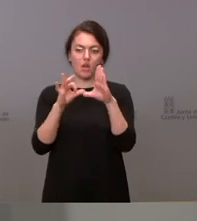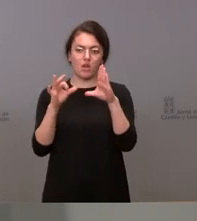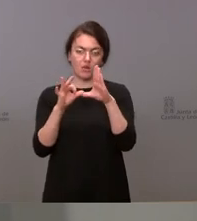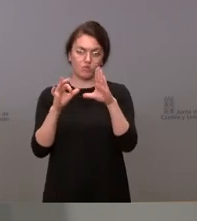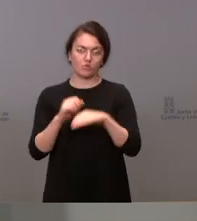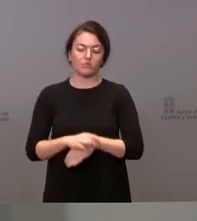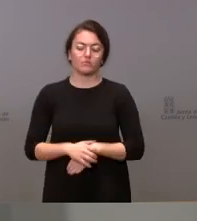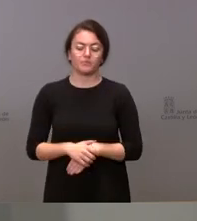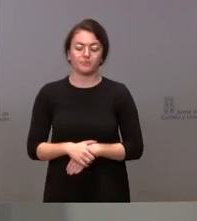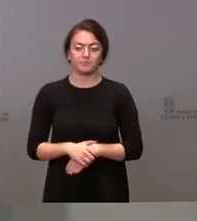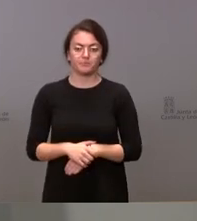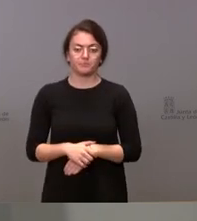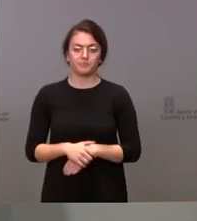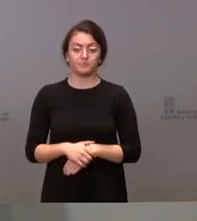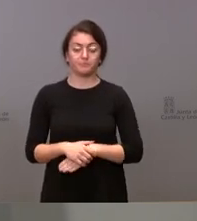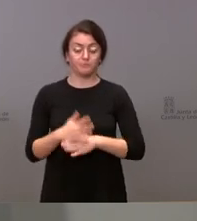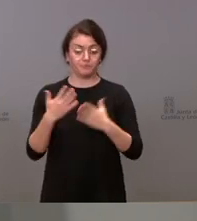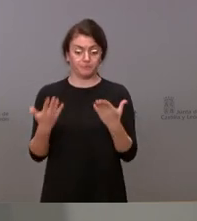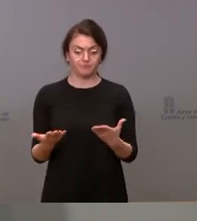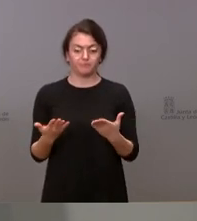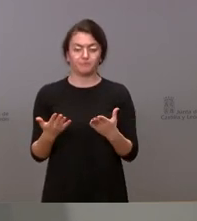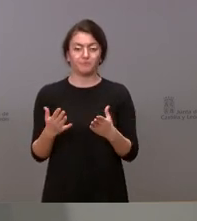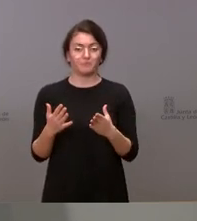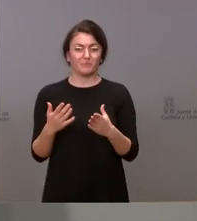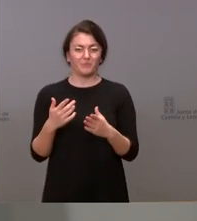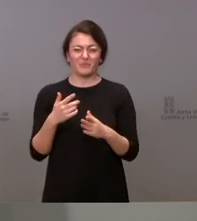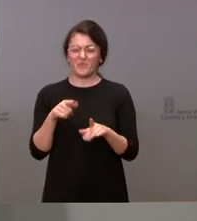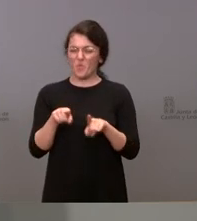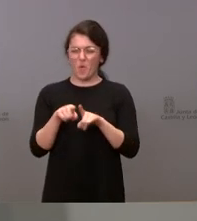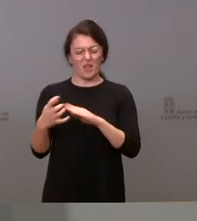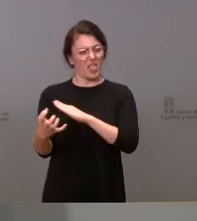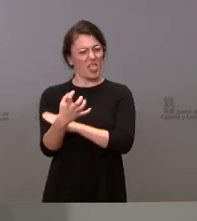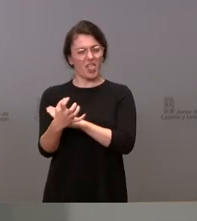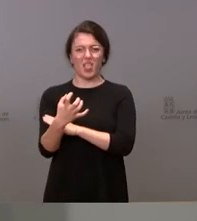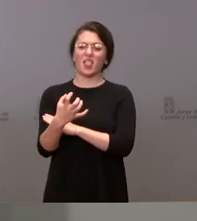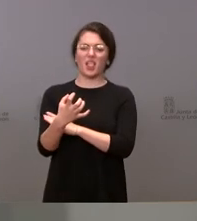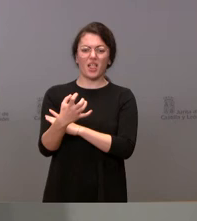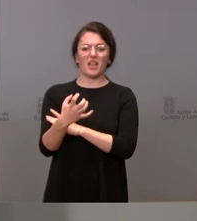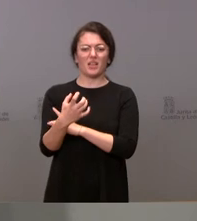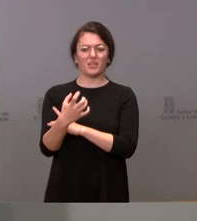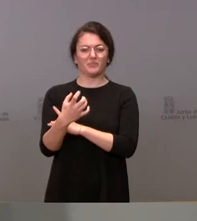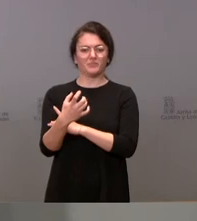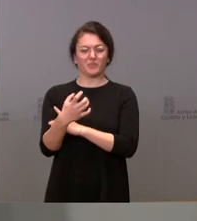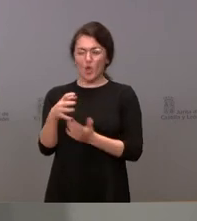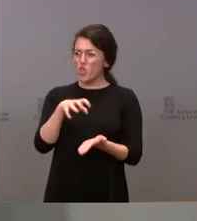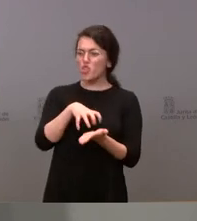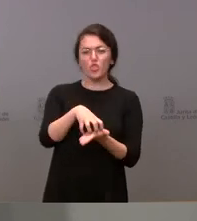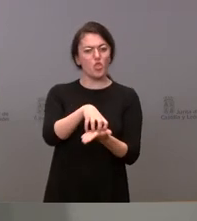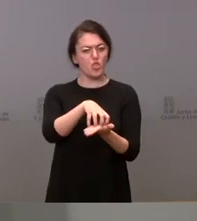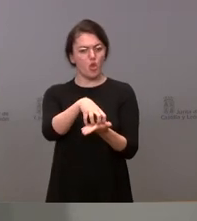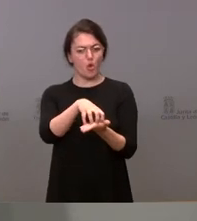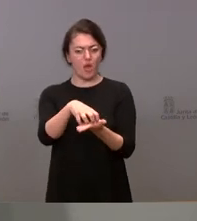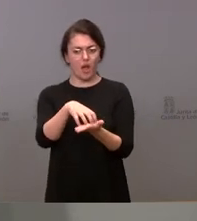Y es absolutamente insultante que se dude de la honestidad y